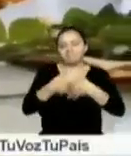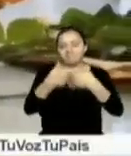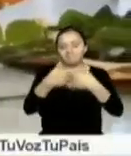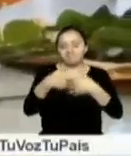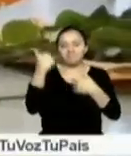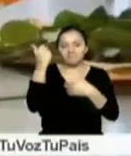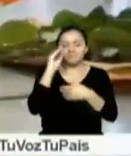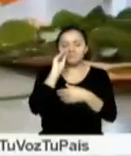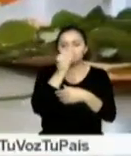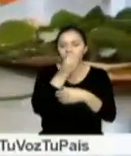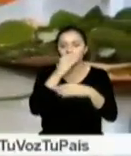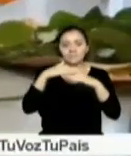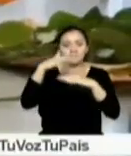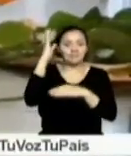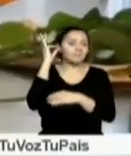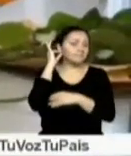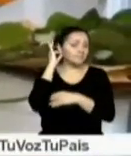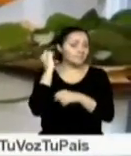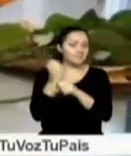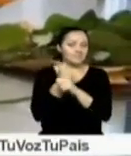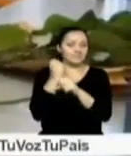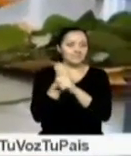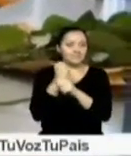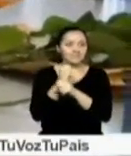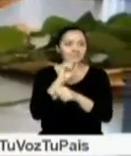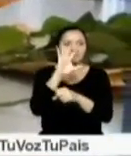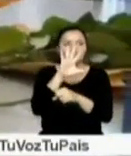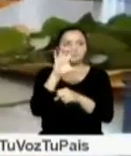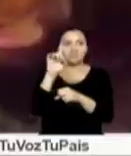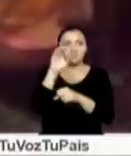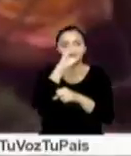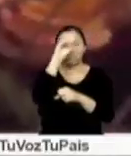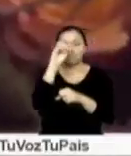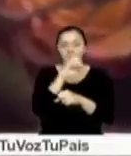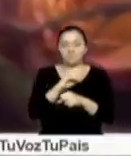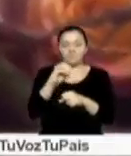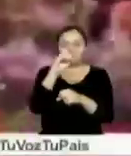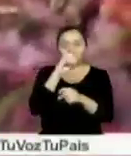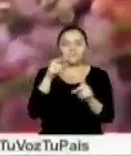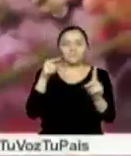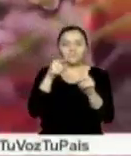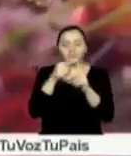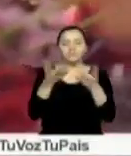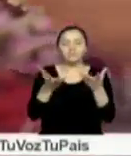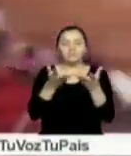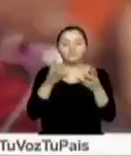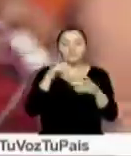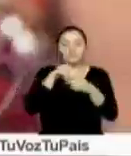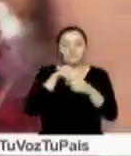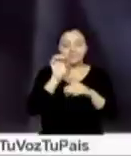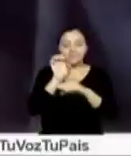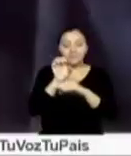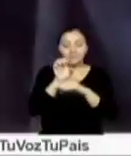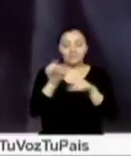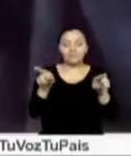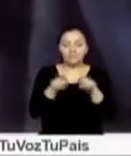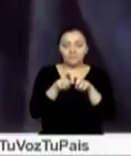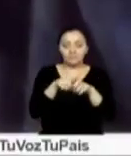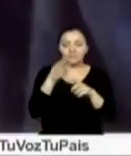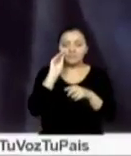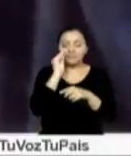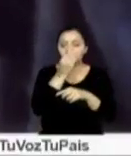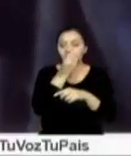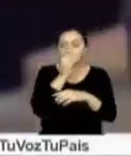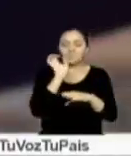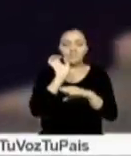mayoritariamente femenina alcanzando el 51 por. de acuerdo al Banco Central del Ecuador las flores ecuatorianas